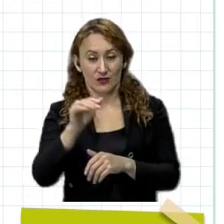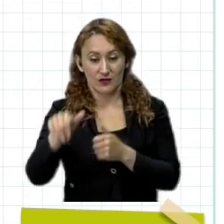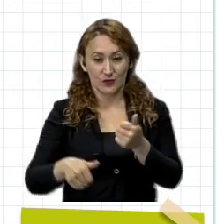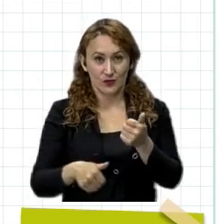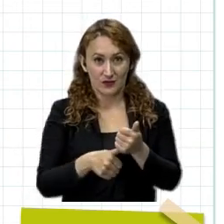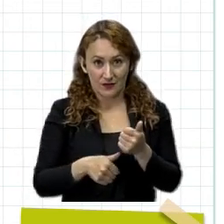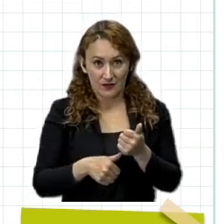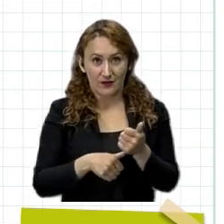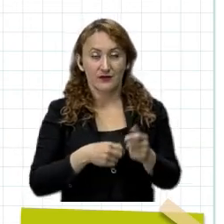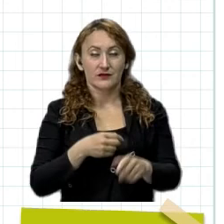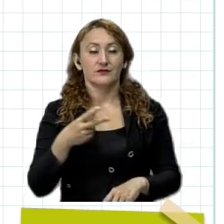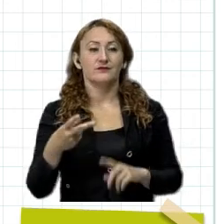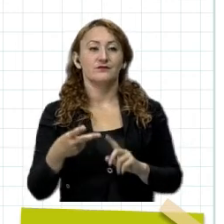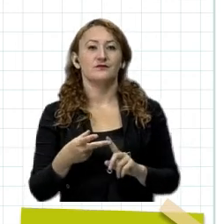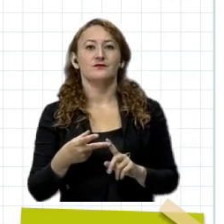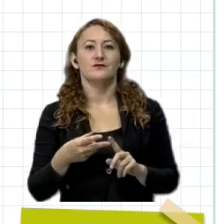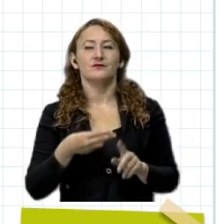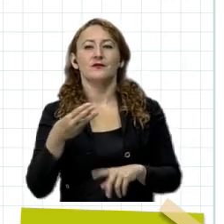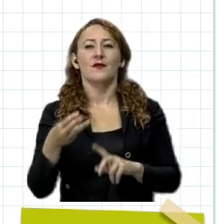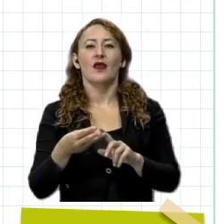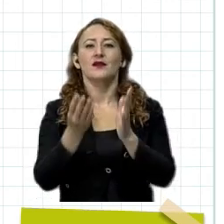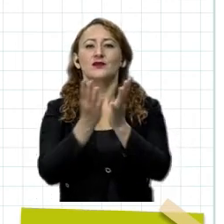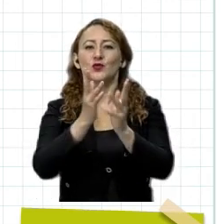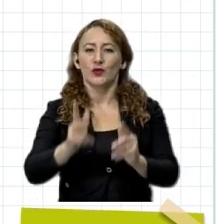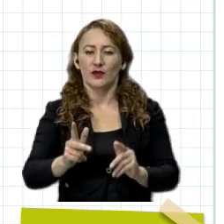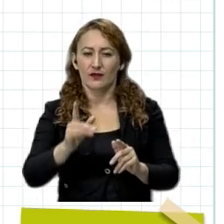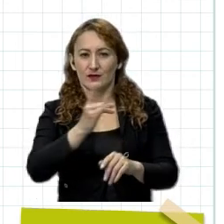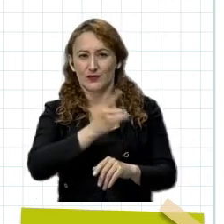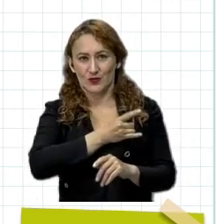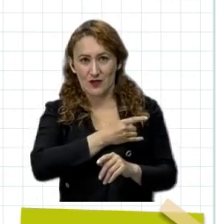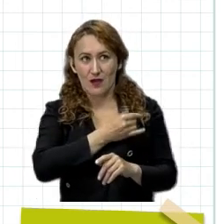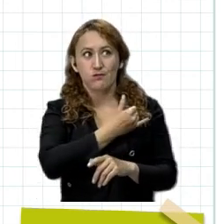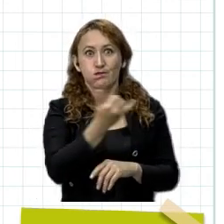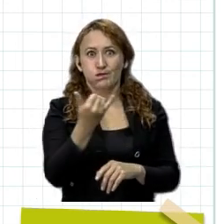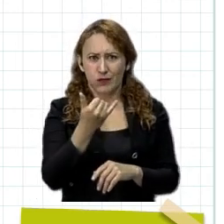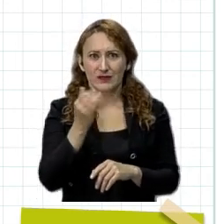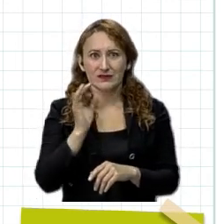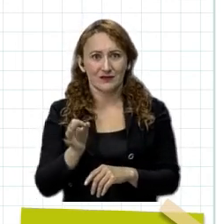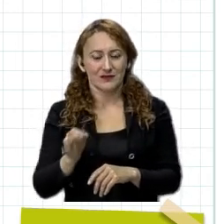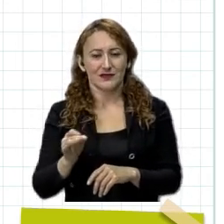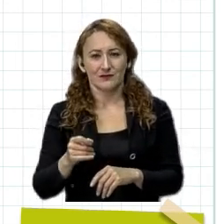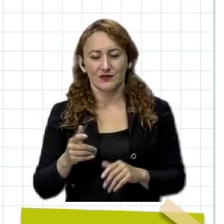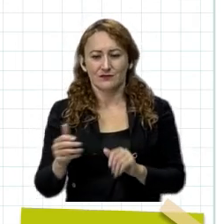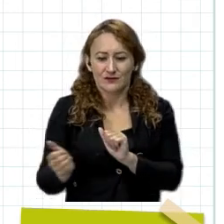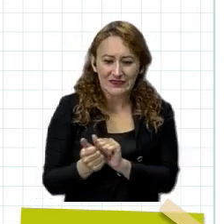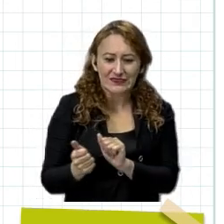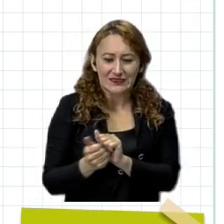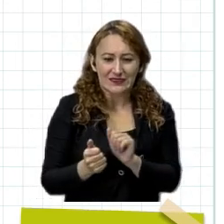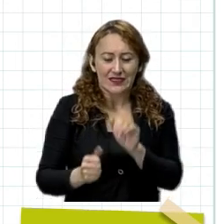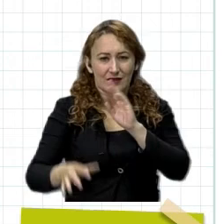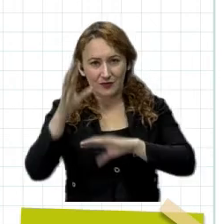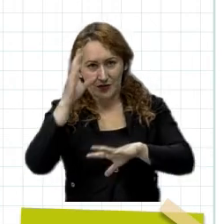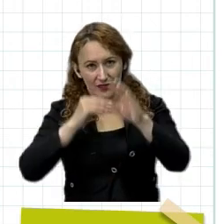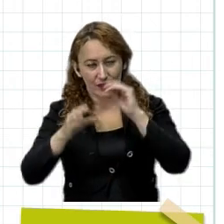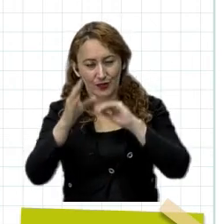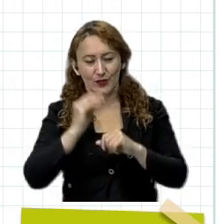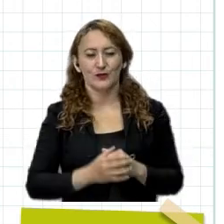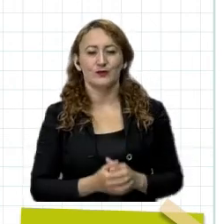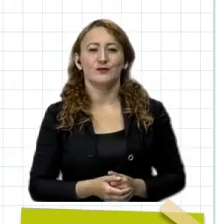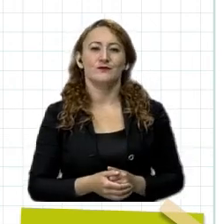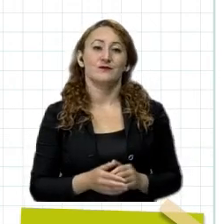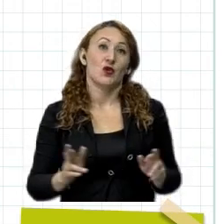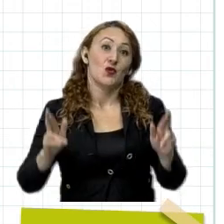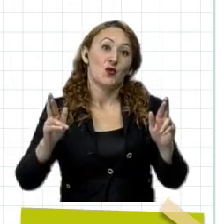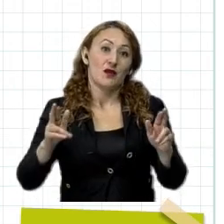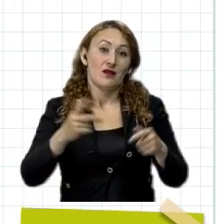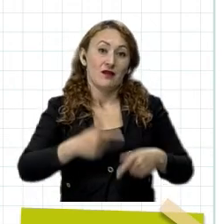auxiliares, nuestros estudiantes de pregrado que están ahí todo el tiempo con nosotros aprendiendo. Esperamos que